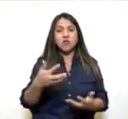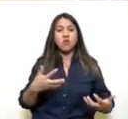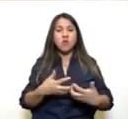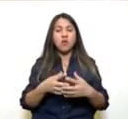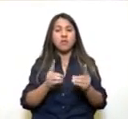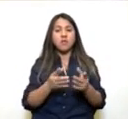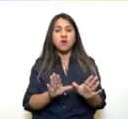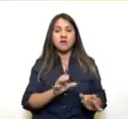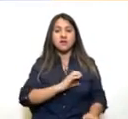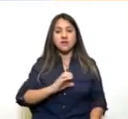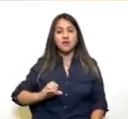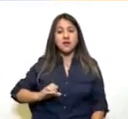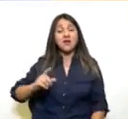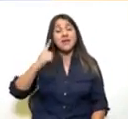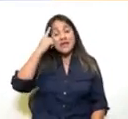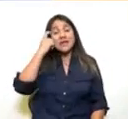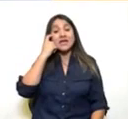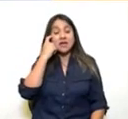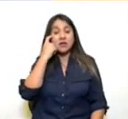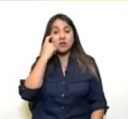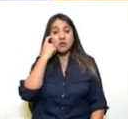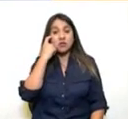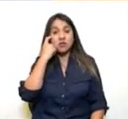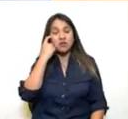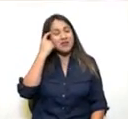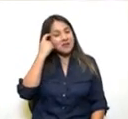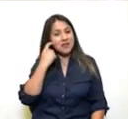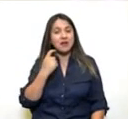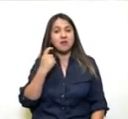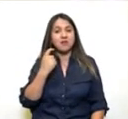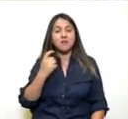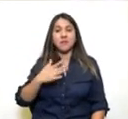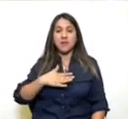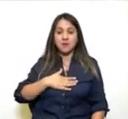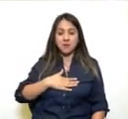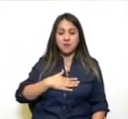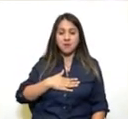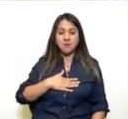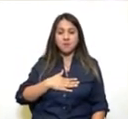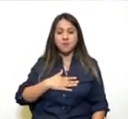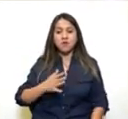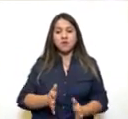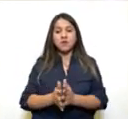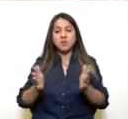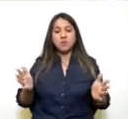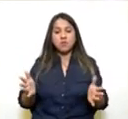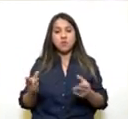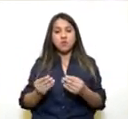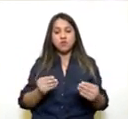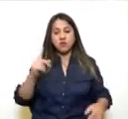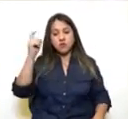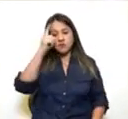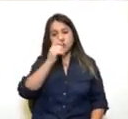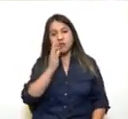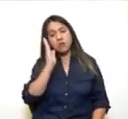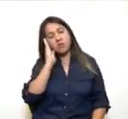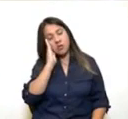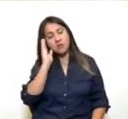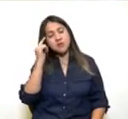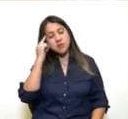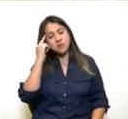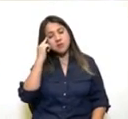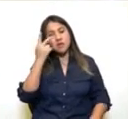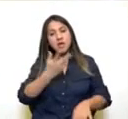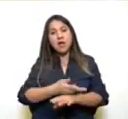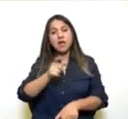en eso creo que que a mí me cuesta mucho quedarme dormida pensando que hay